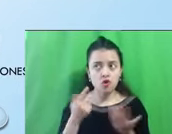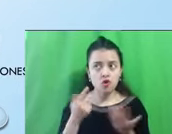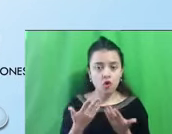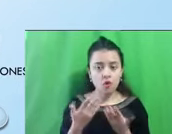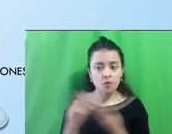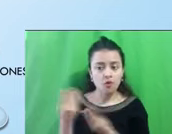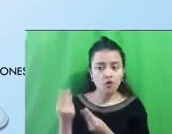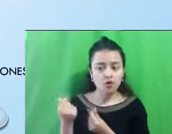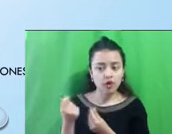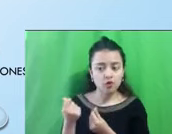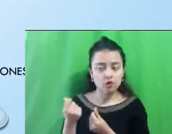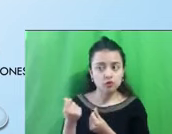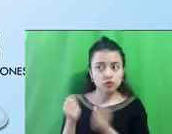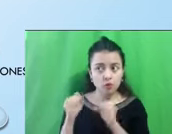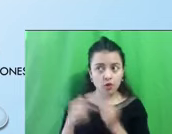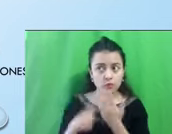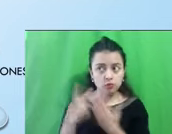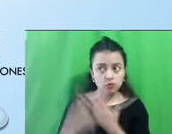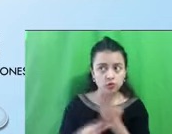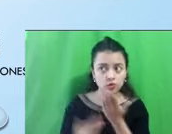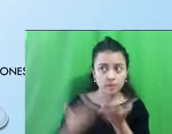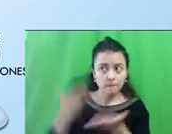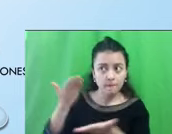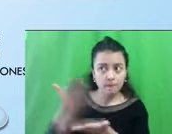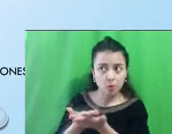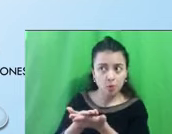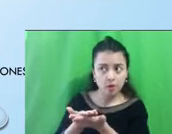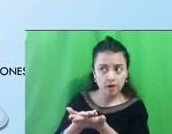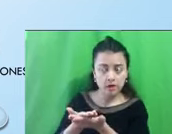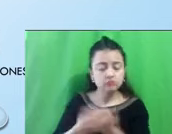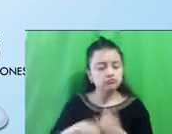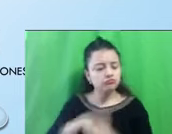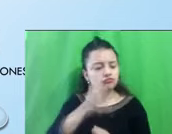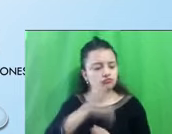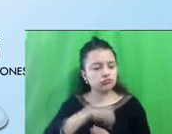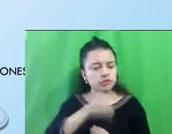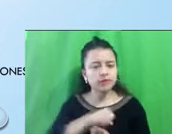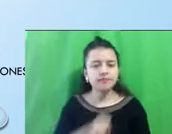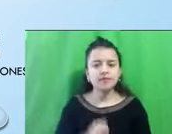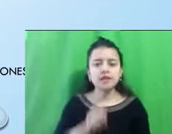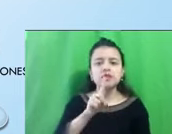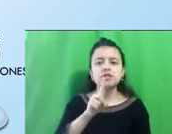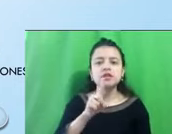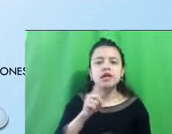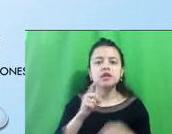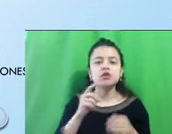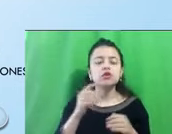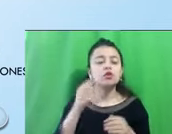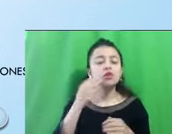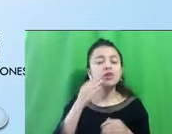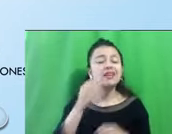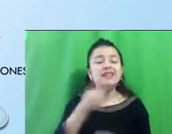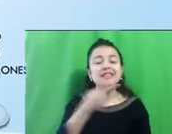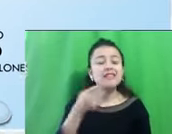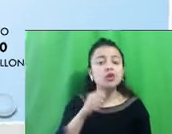proyecto, como lo tenemos aquí, es un proyecto de 104 mil millones de pesos. Es un proyecto que en este